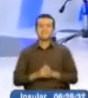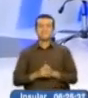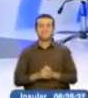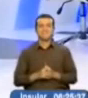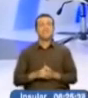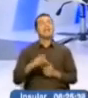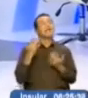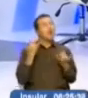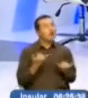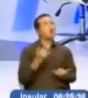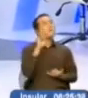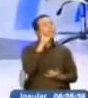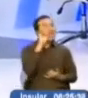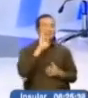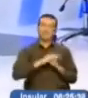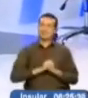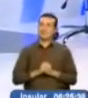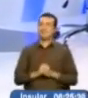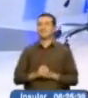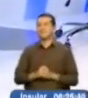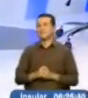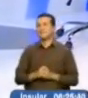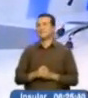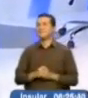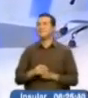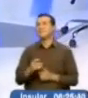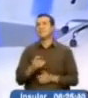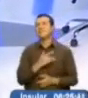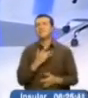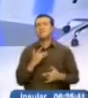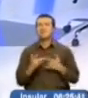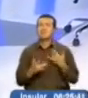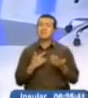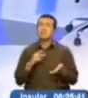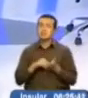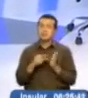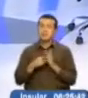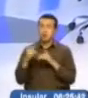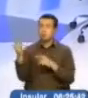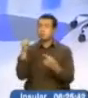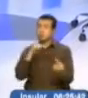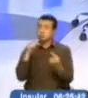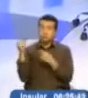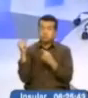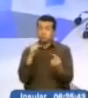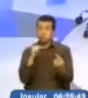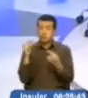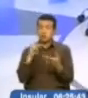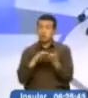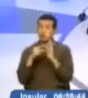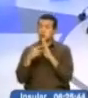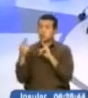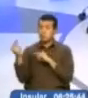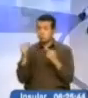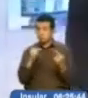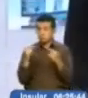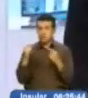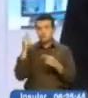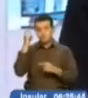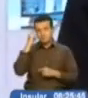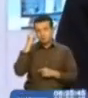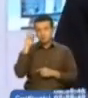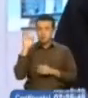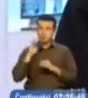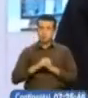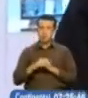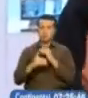Es viernes. No, tengan en cuenta ustedes, es que digo, tampoco hay que verlo, porque no es que, insisto, la confrontación no proviene necesariamente... A ver, es que estoy pensando, piensen